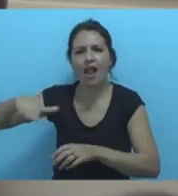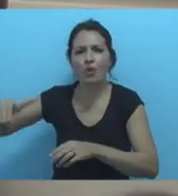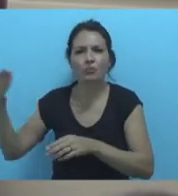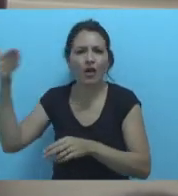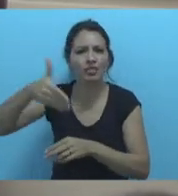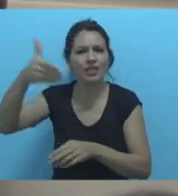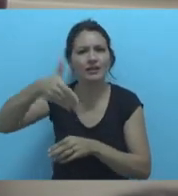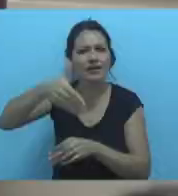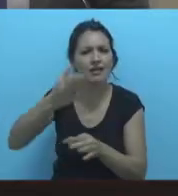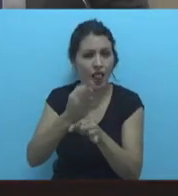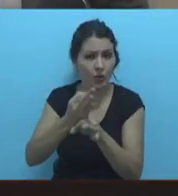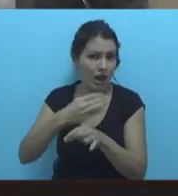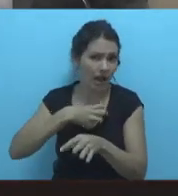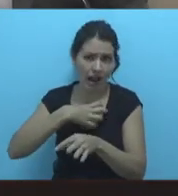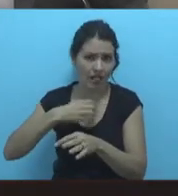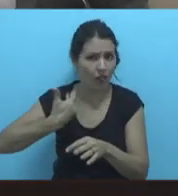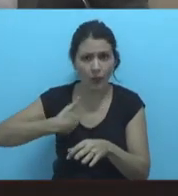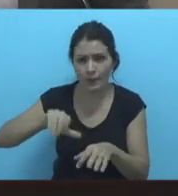De acuerdo.